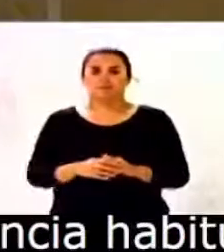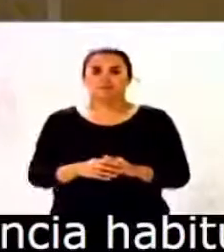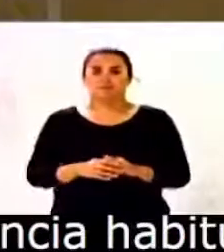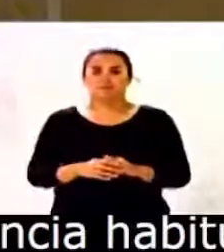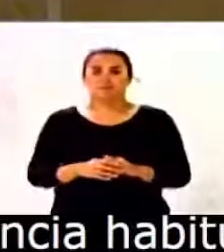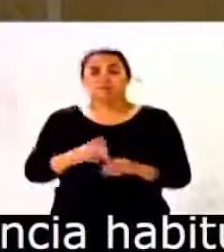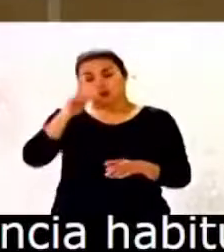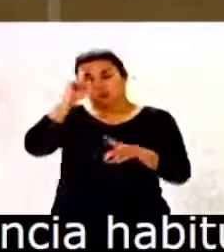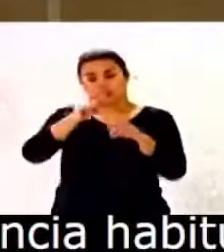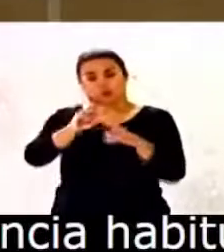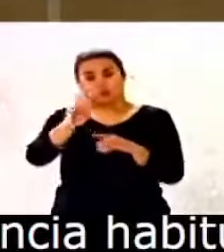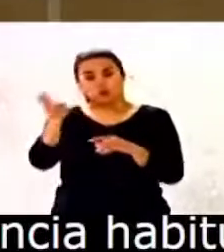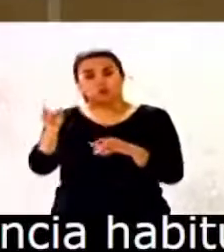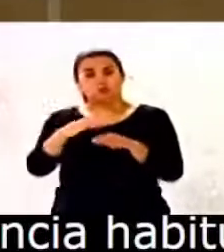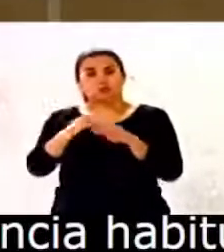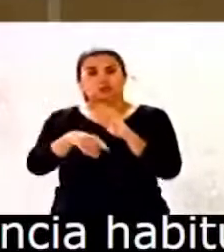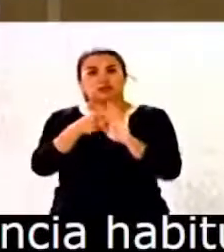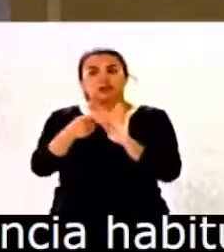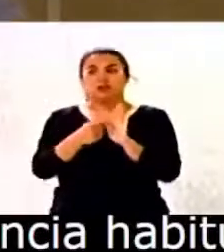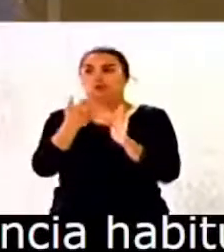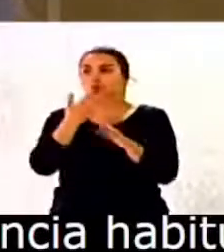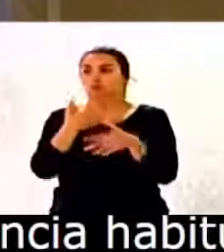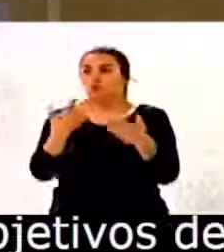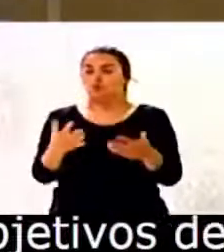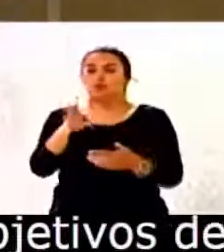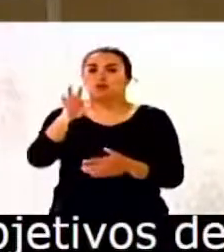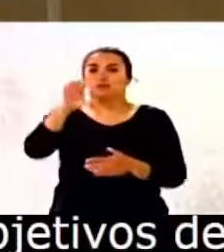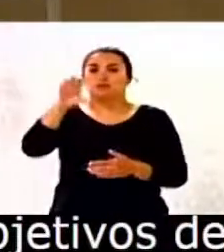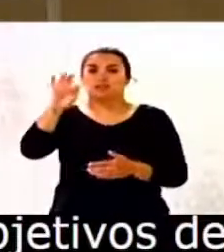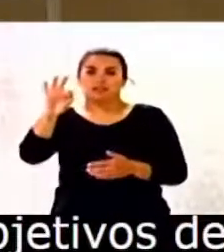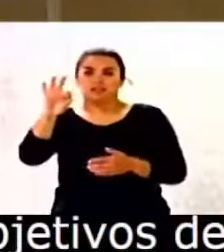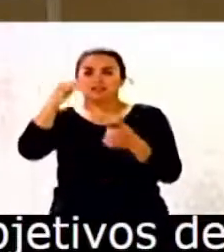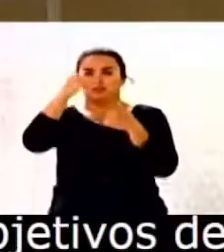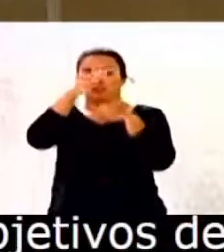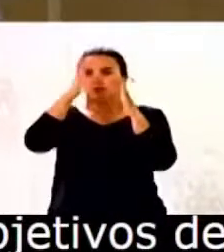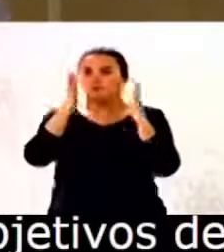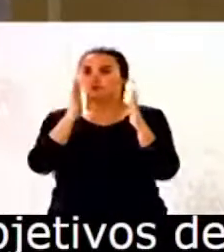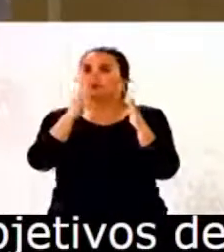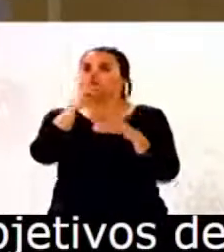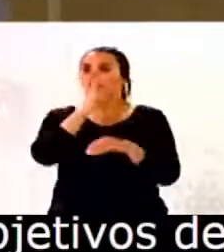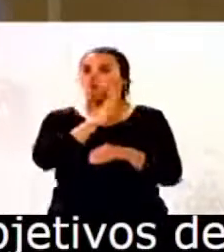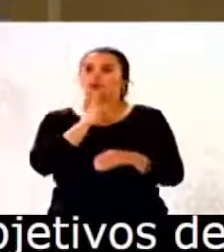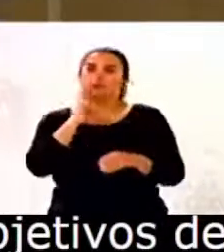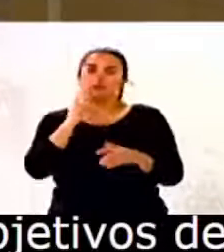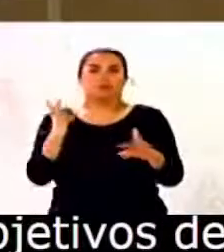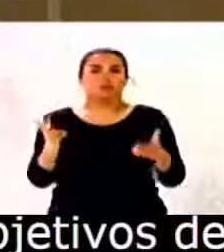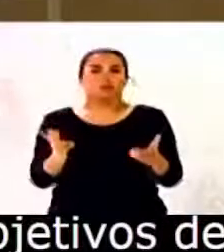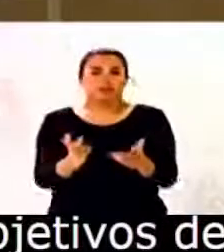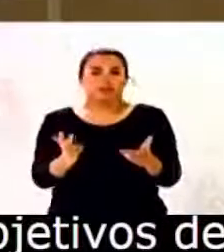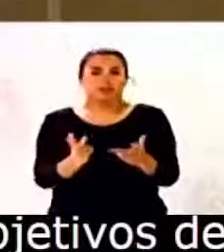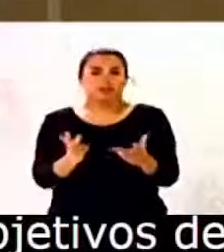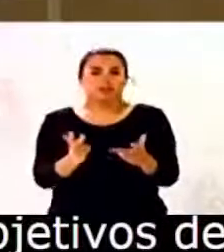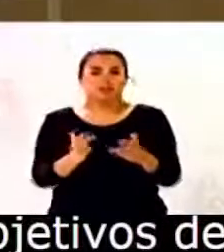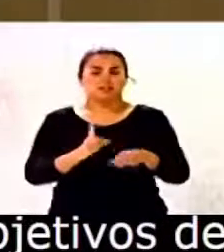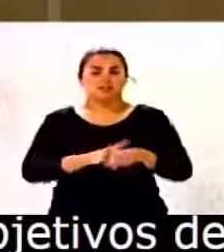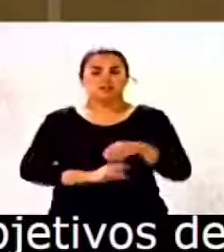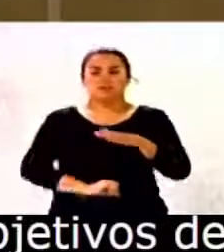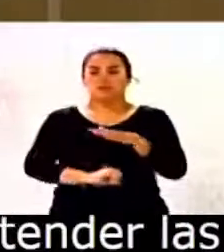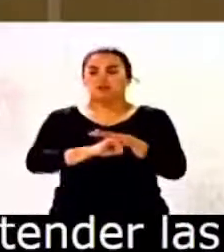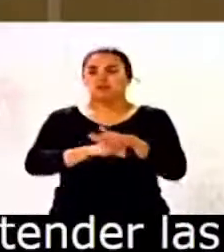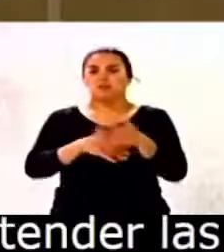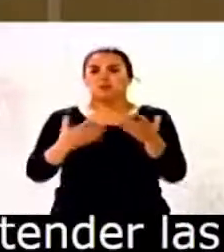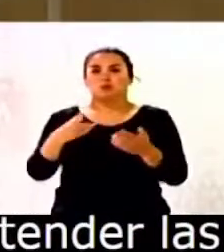los objetivos de esa ley, por ejemplo, es que el SES se compromete a atender las urgencias con un tiempo máximo establecido